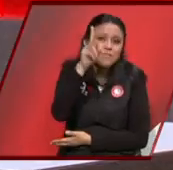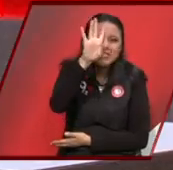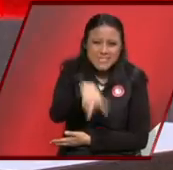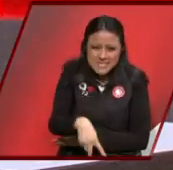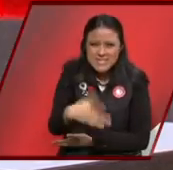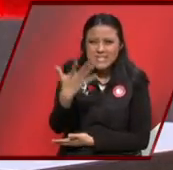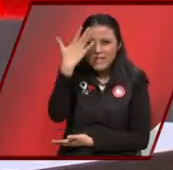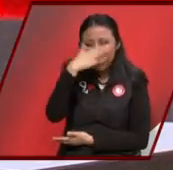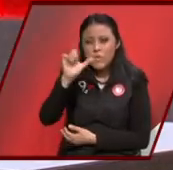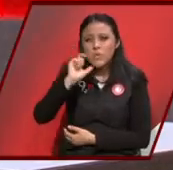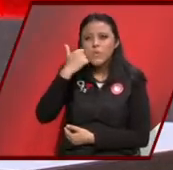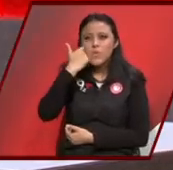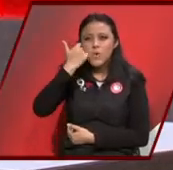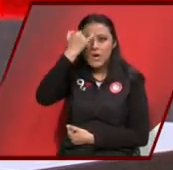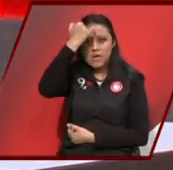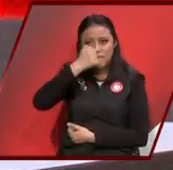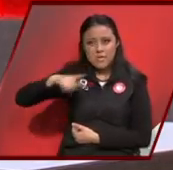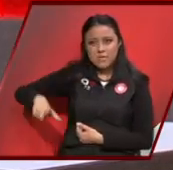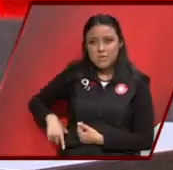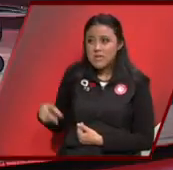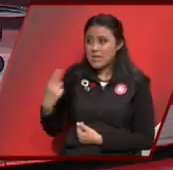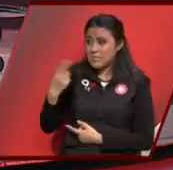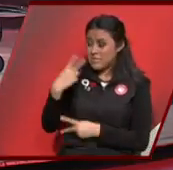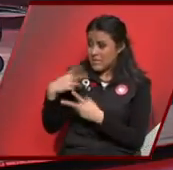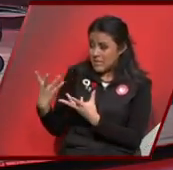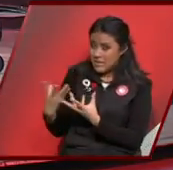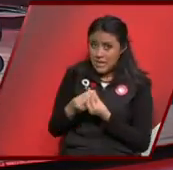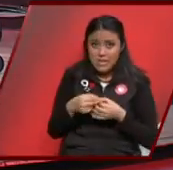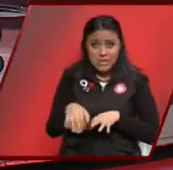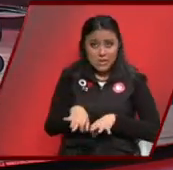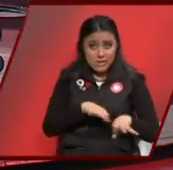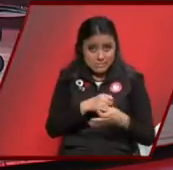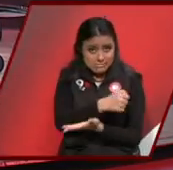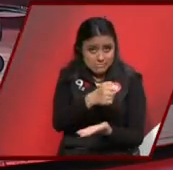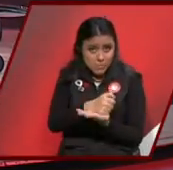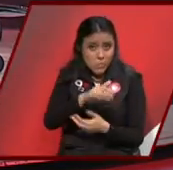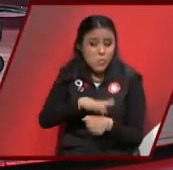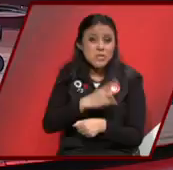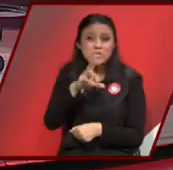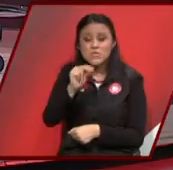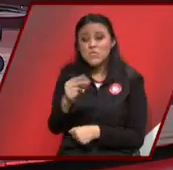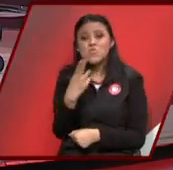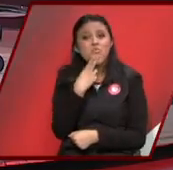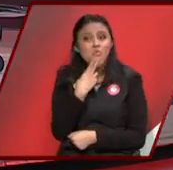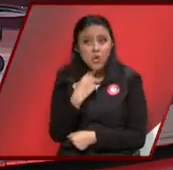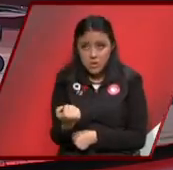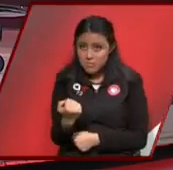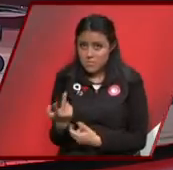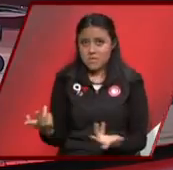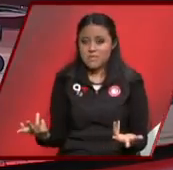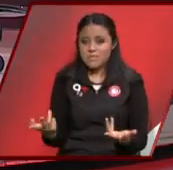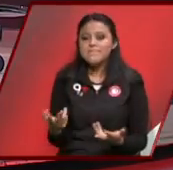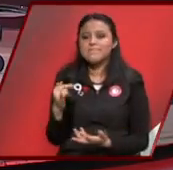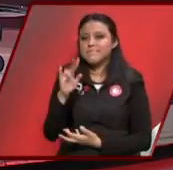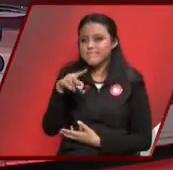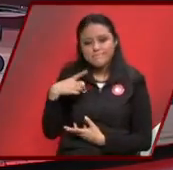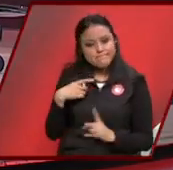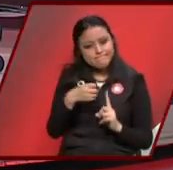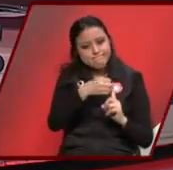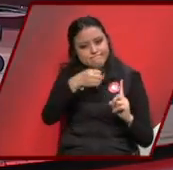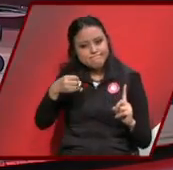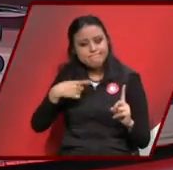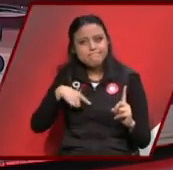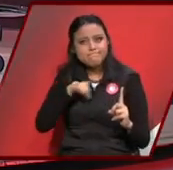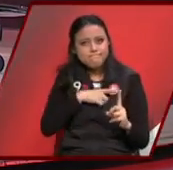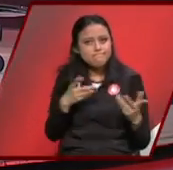es que cuando yo gane la jefatura de gobierno los necesito trabajando por esta ciudad porque si no, no va a funcionar. ¿Cómo trabajan Necesitamos los jóvenes que vayan, ahora? Claro, organizados y